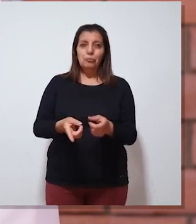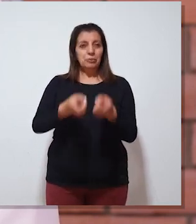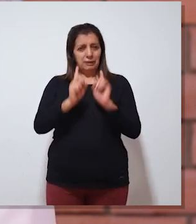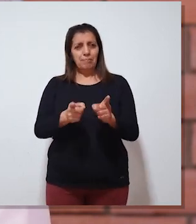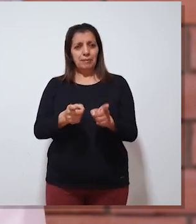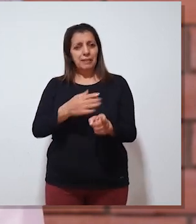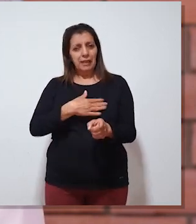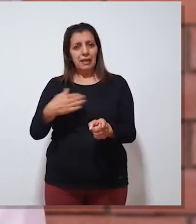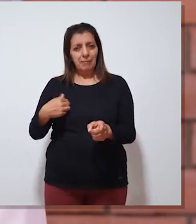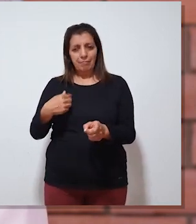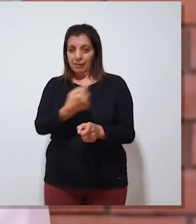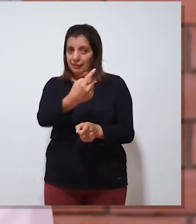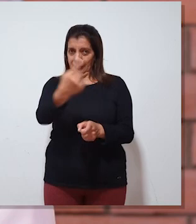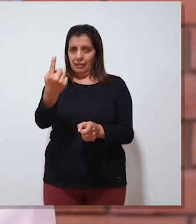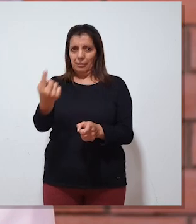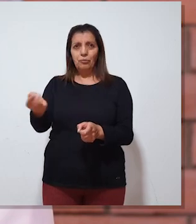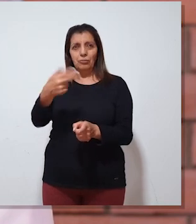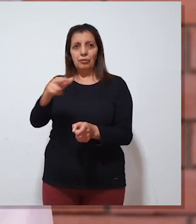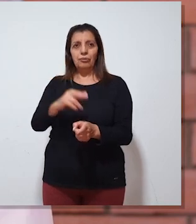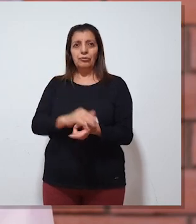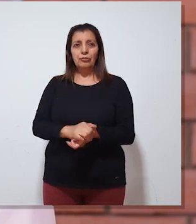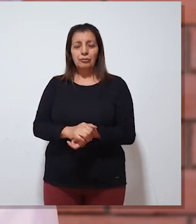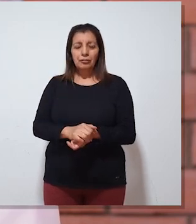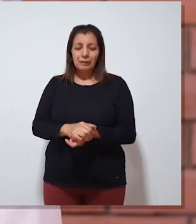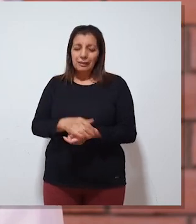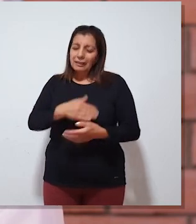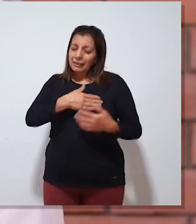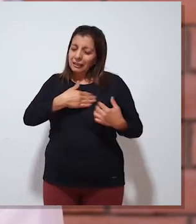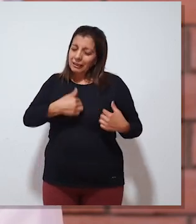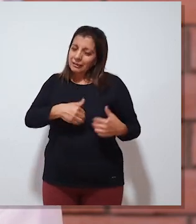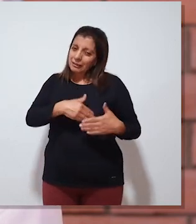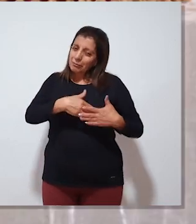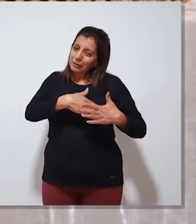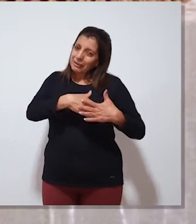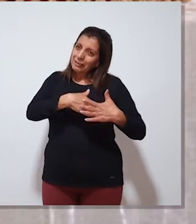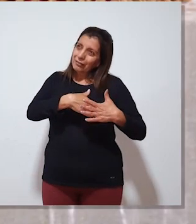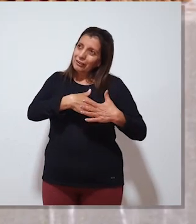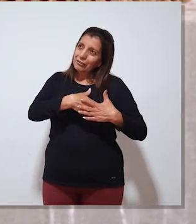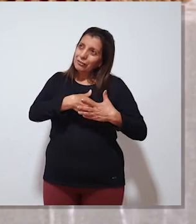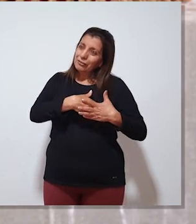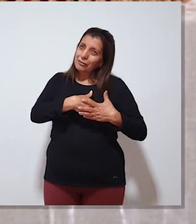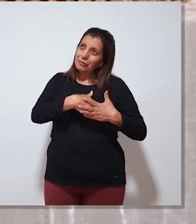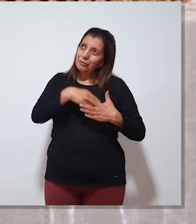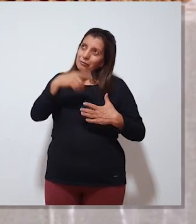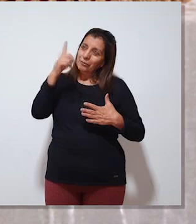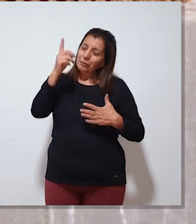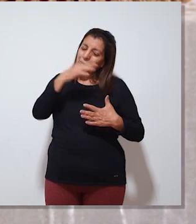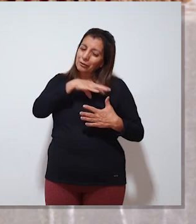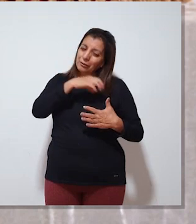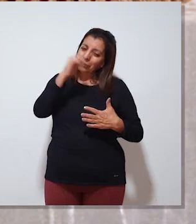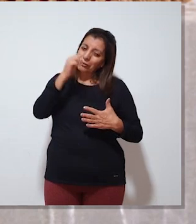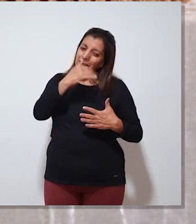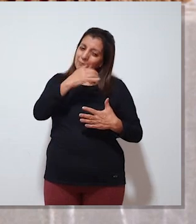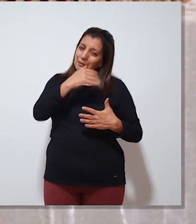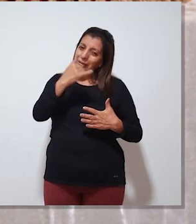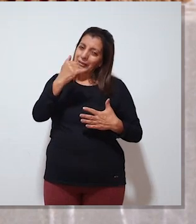rezamos, cuando buscamos responder de todo corazón a la llamada de Dios. Como acompañó a la